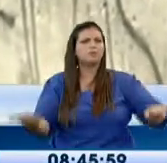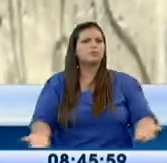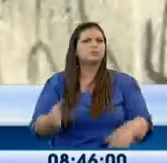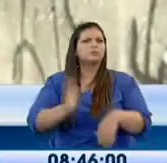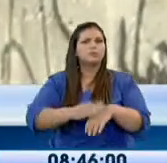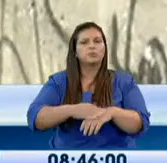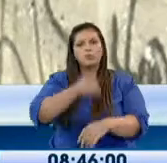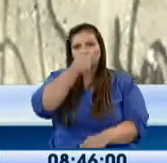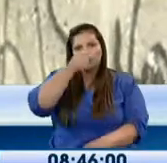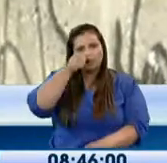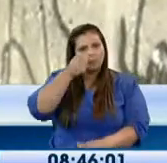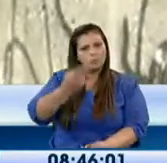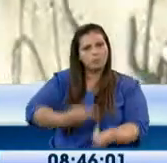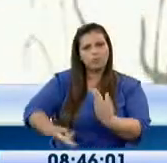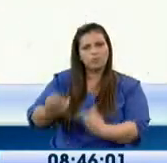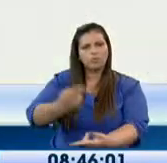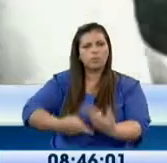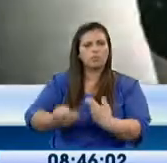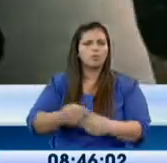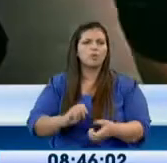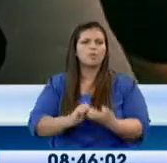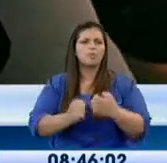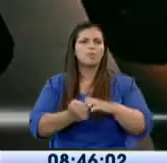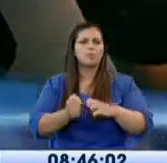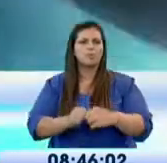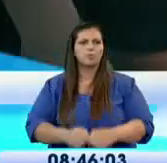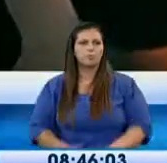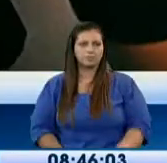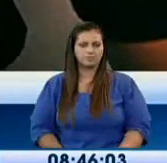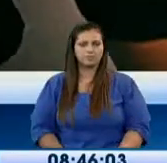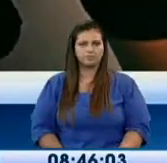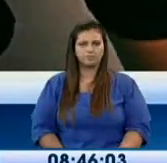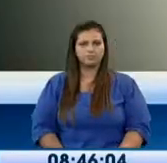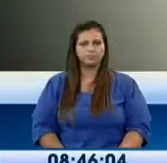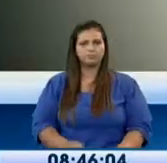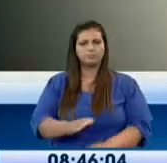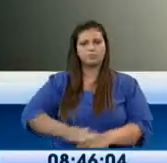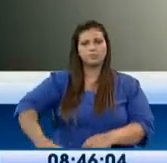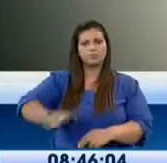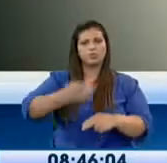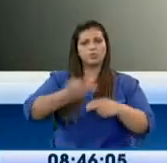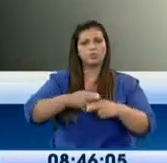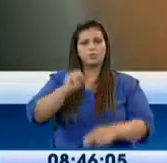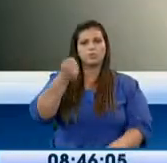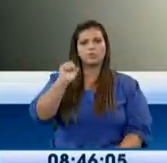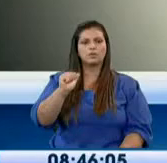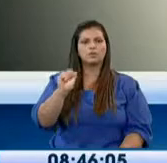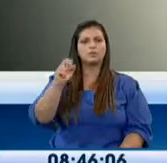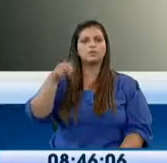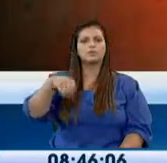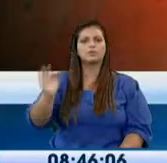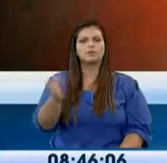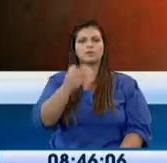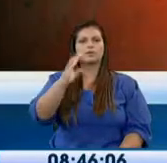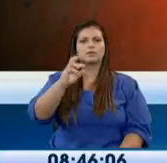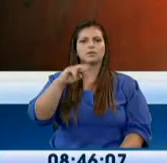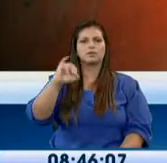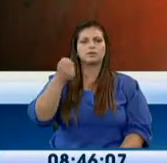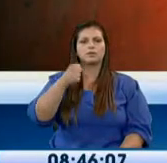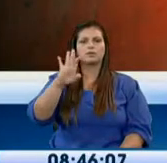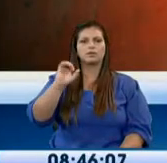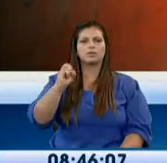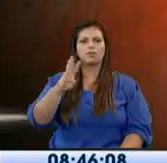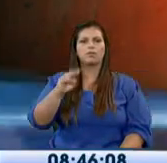es que viven dándose bala, viven en problemas. Habitantes de la cooperativa San Cristóbal aseguran que ya les pidieron a Todos los